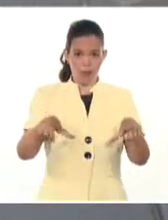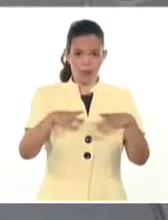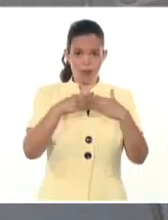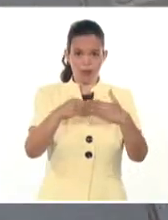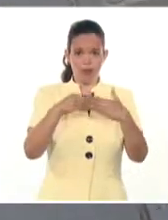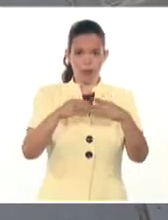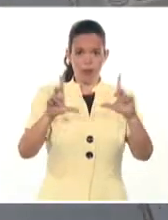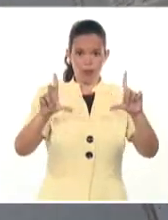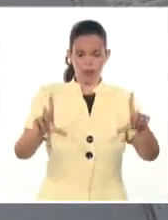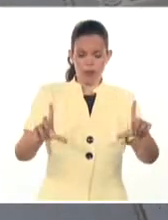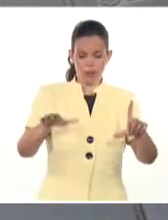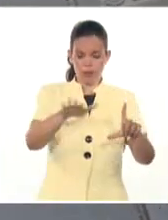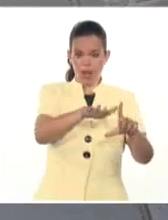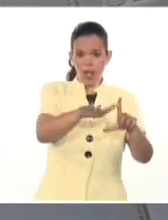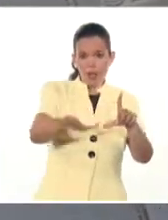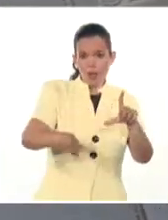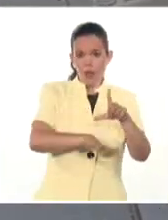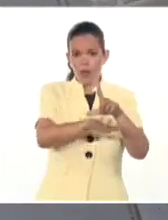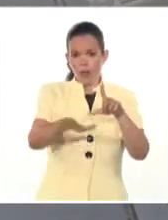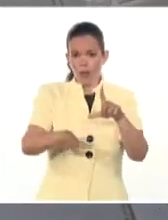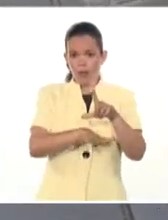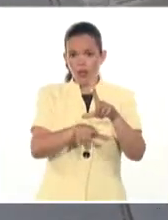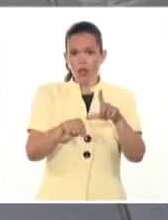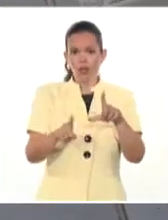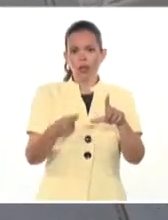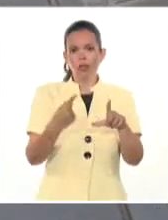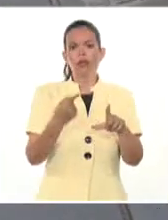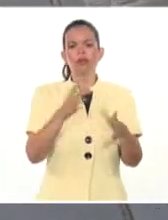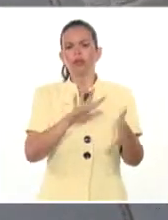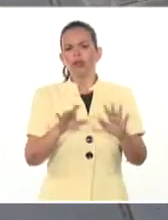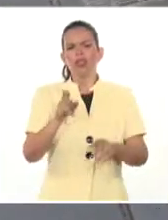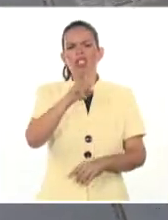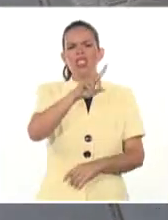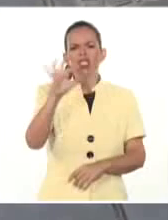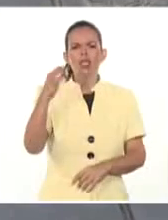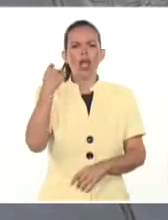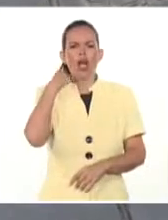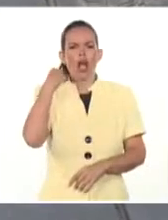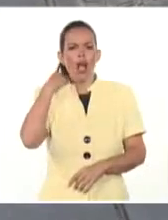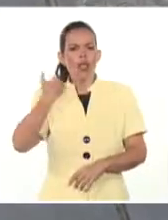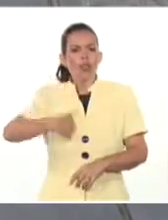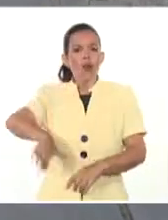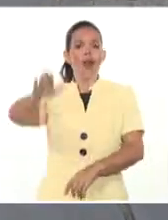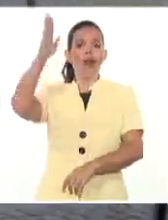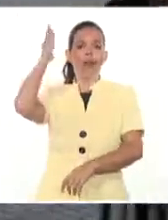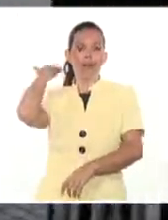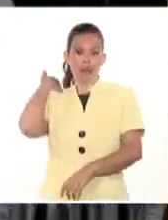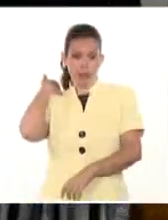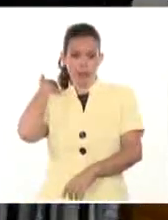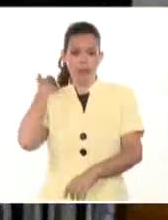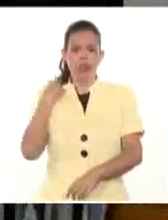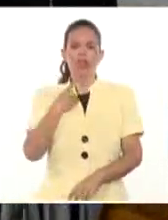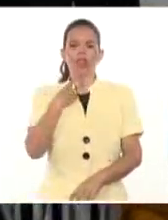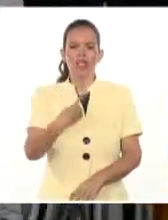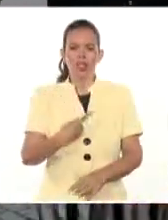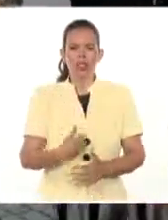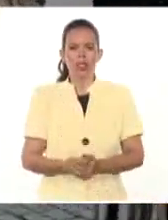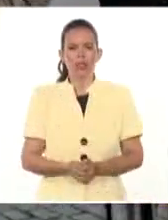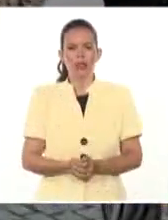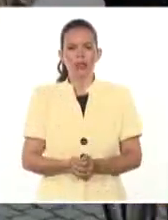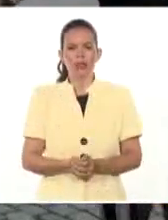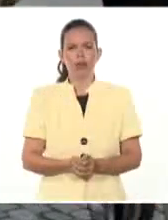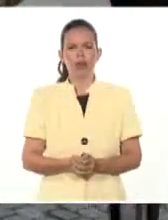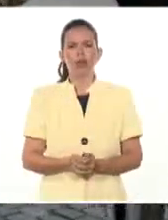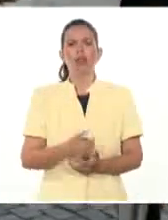poeta y ensayista alemán Heinrich Heine, quien más de 100 años antes de la pira de libros había dicho. Es solo un preludio, ¿no?